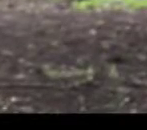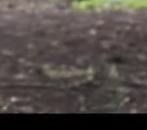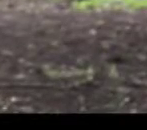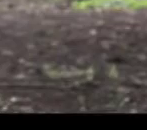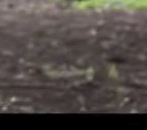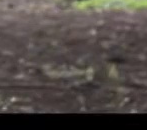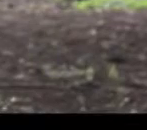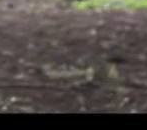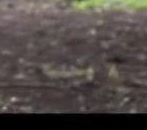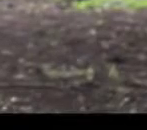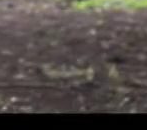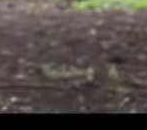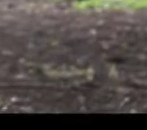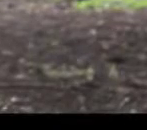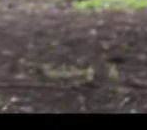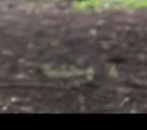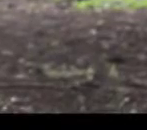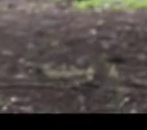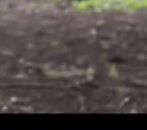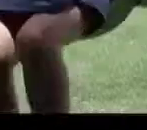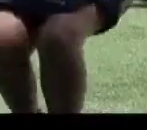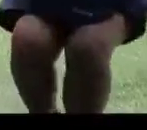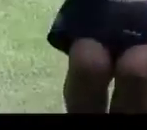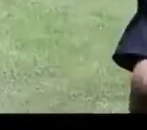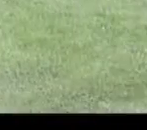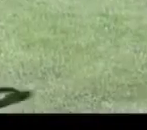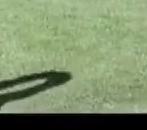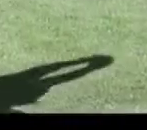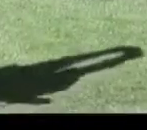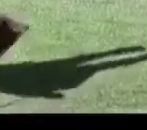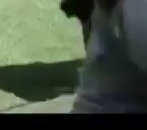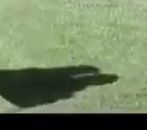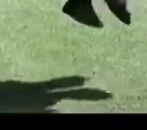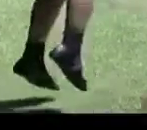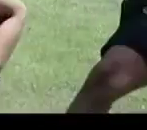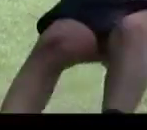lograr desde tan pequeño.